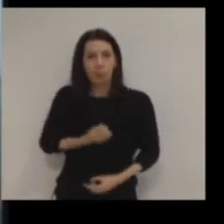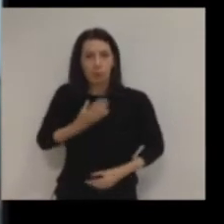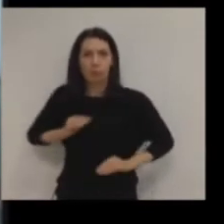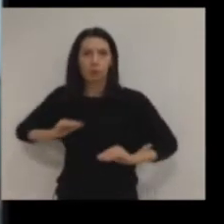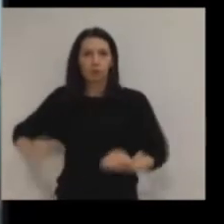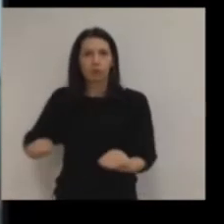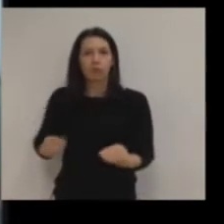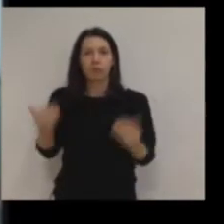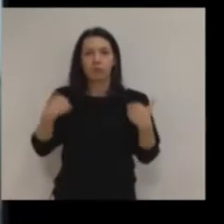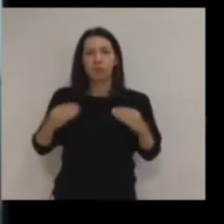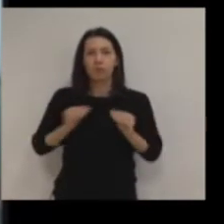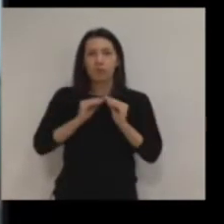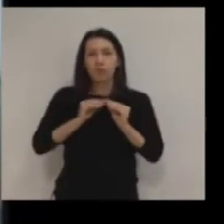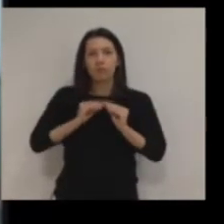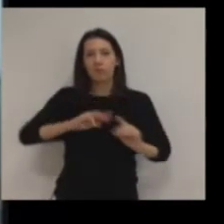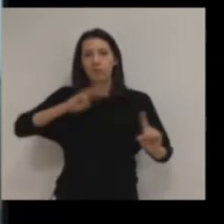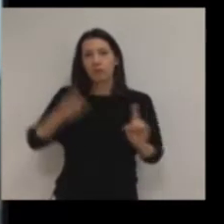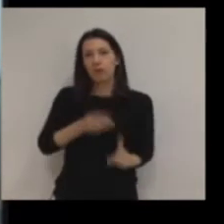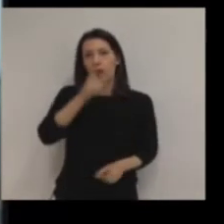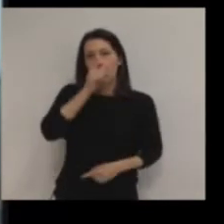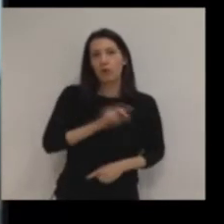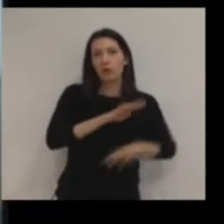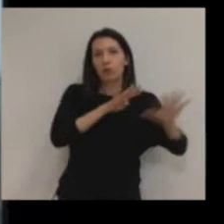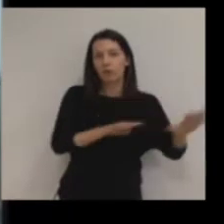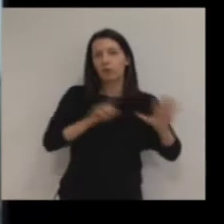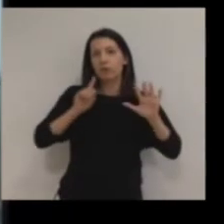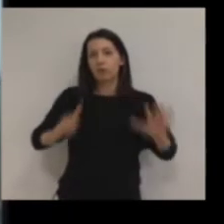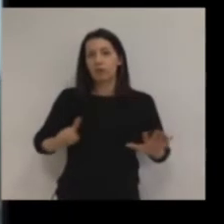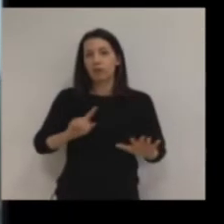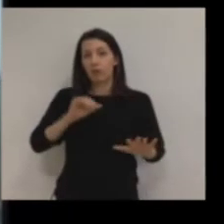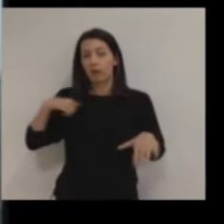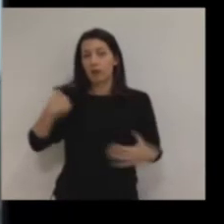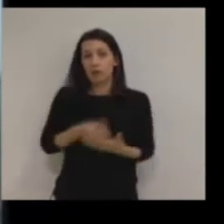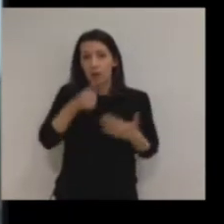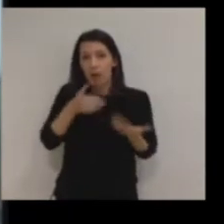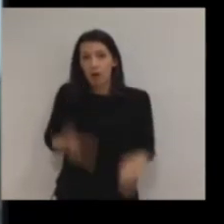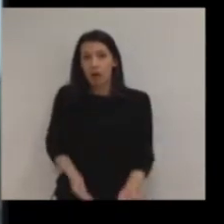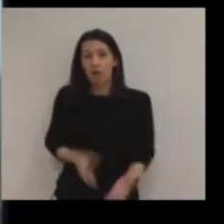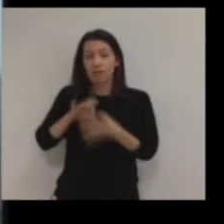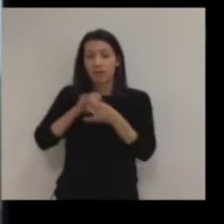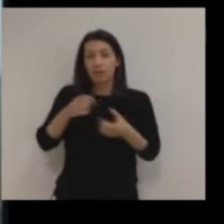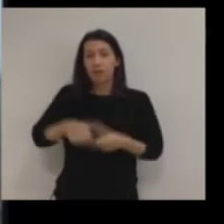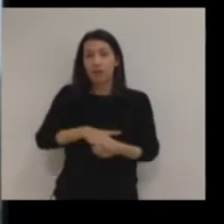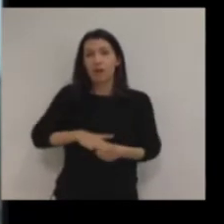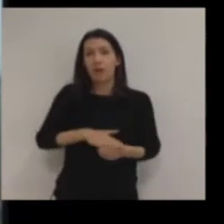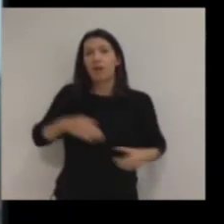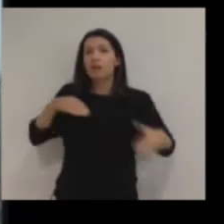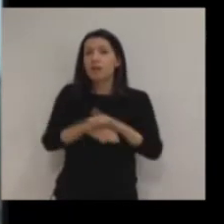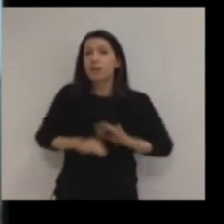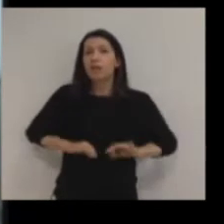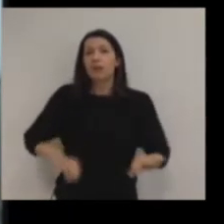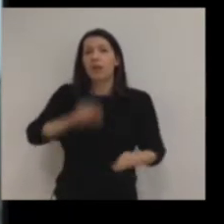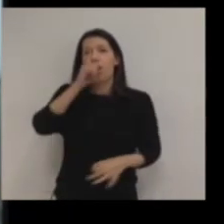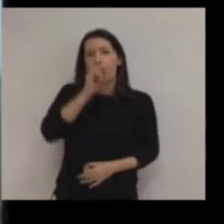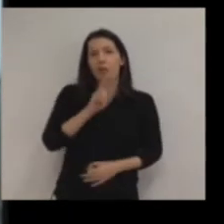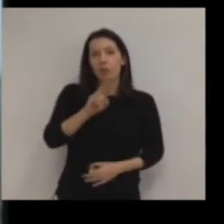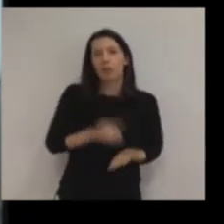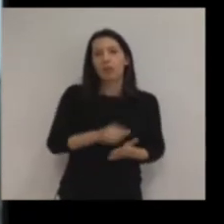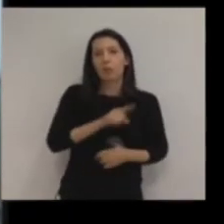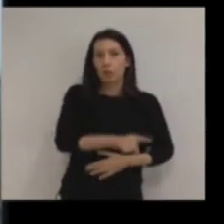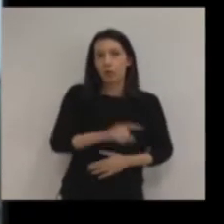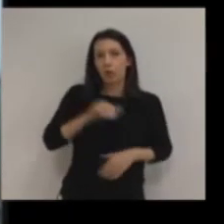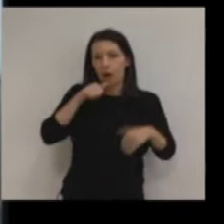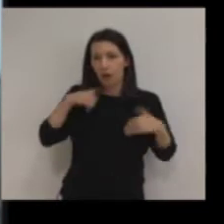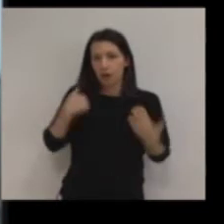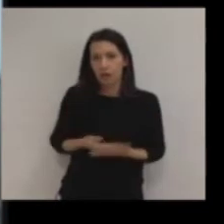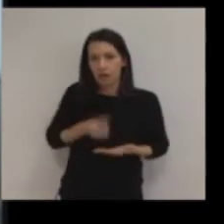¿no? Es desarrollador web desde el año 96 y en el campo de la accesibilidad específicamente desde el año 2001. Actualmente trabaja